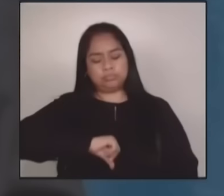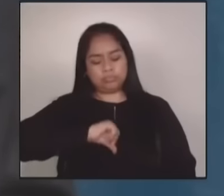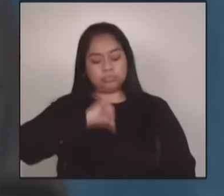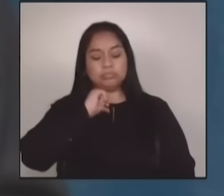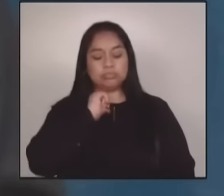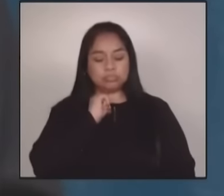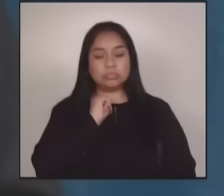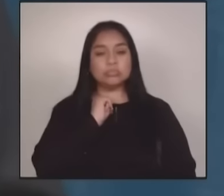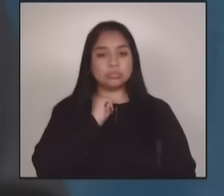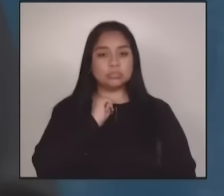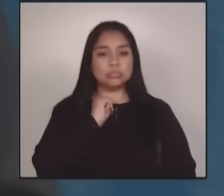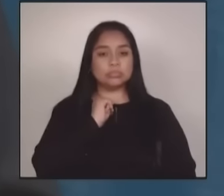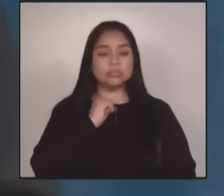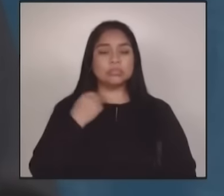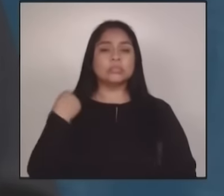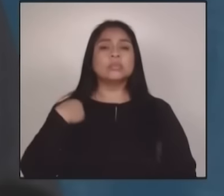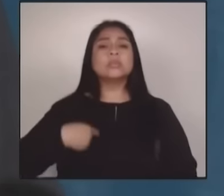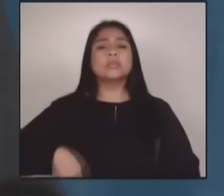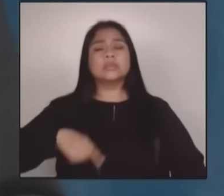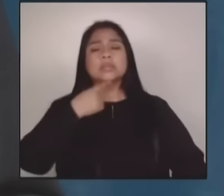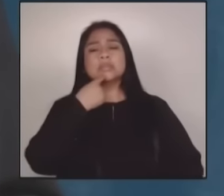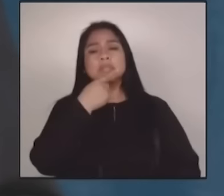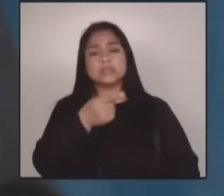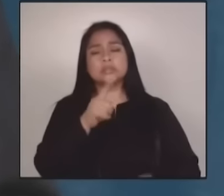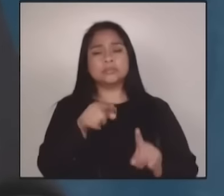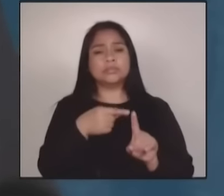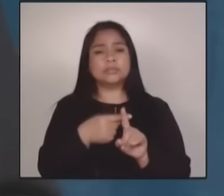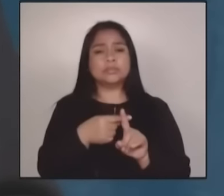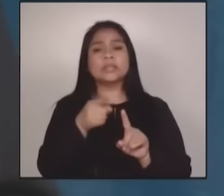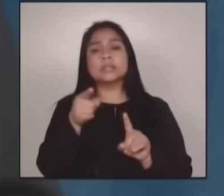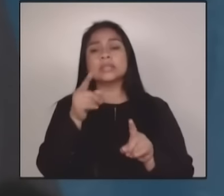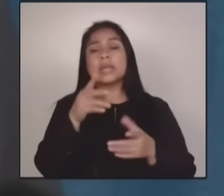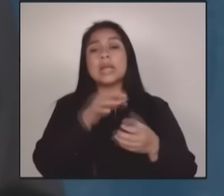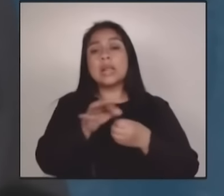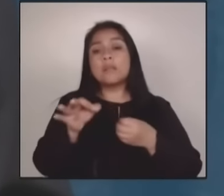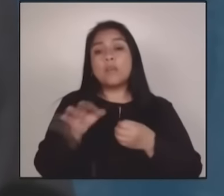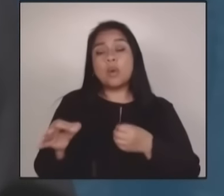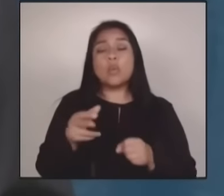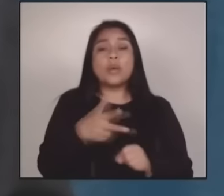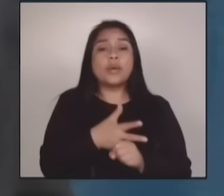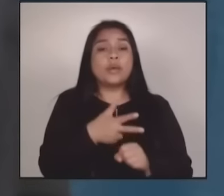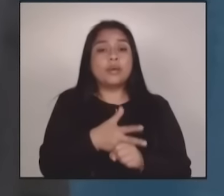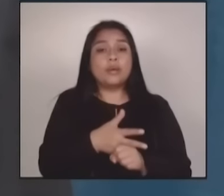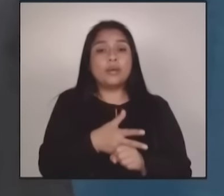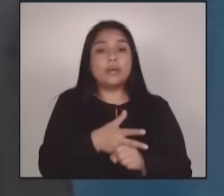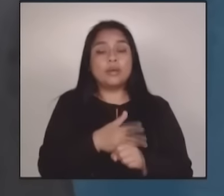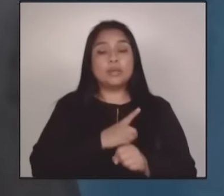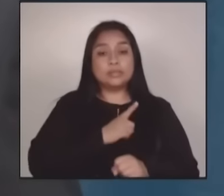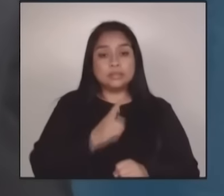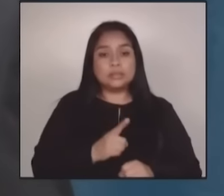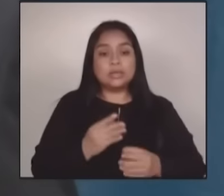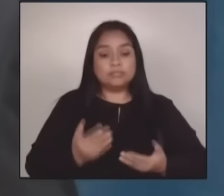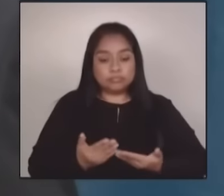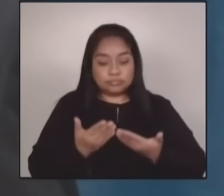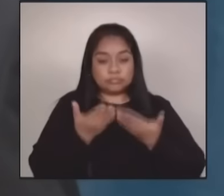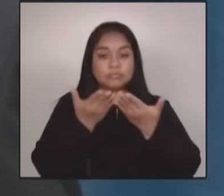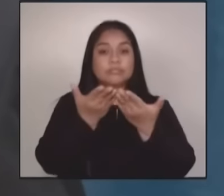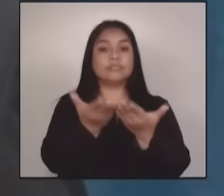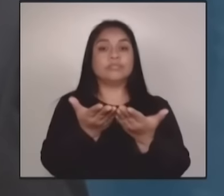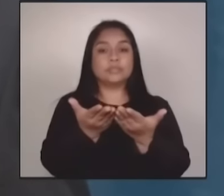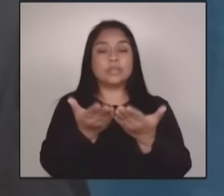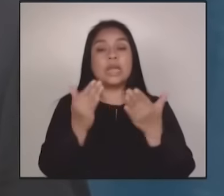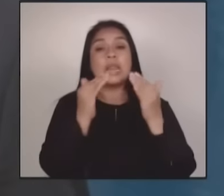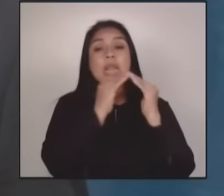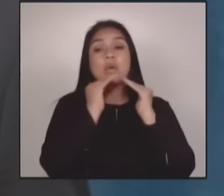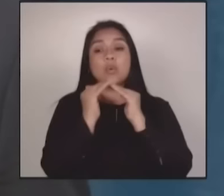Me enorgullece afirmar que el pueblo de Guatemala está ofreciendo a la